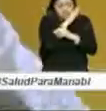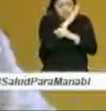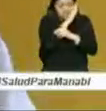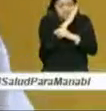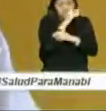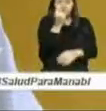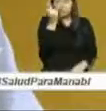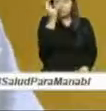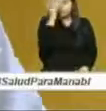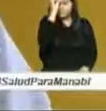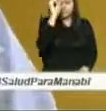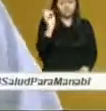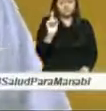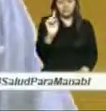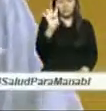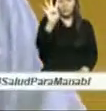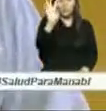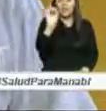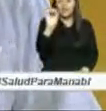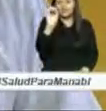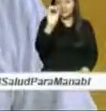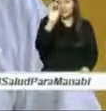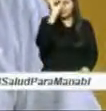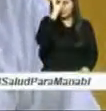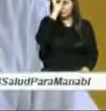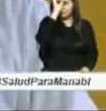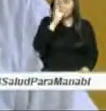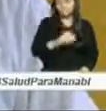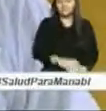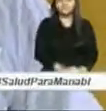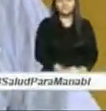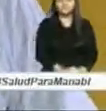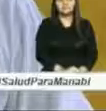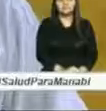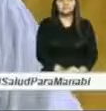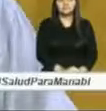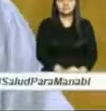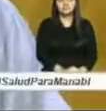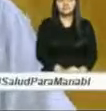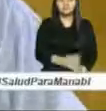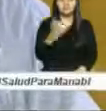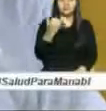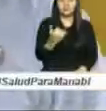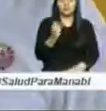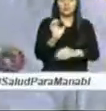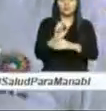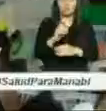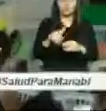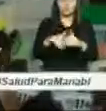uno, tenemos 40 hospitales públicos acreditados. Esta es la patria nueva.